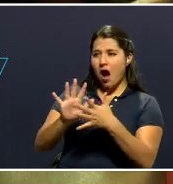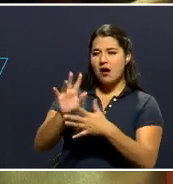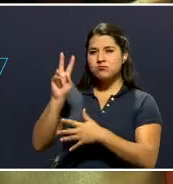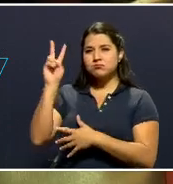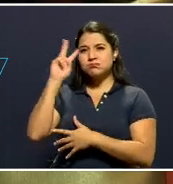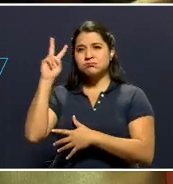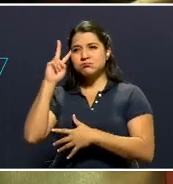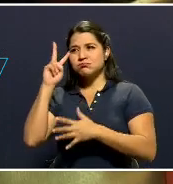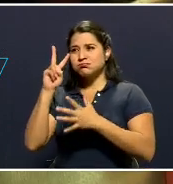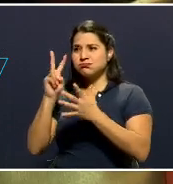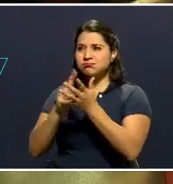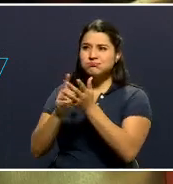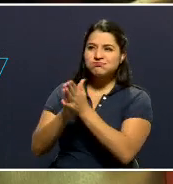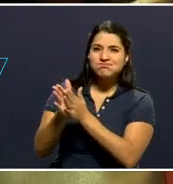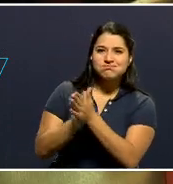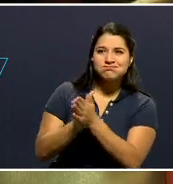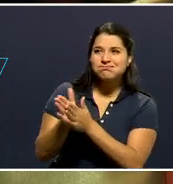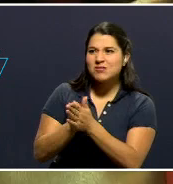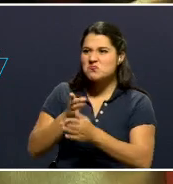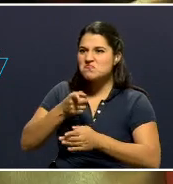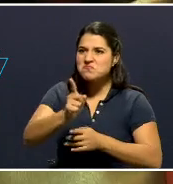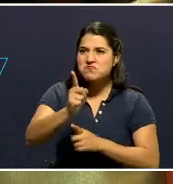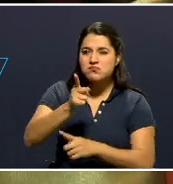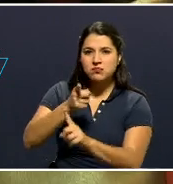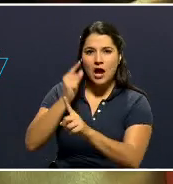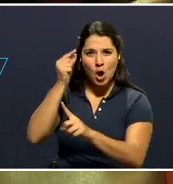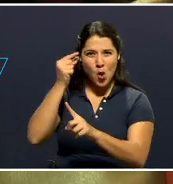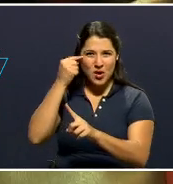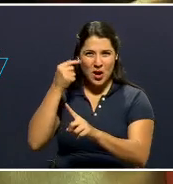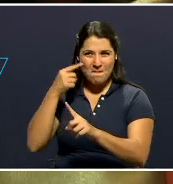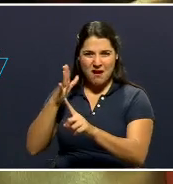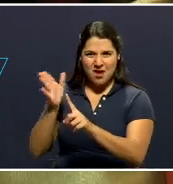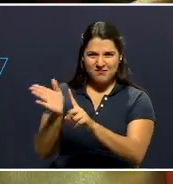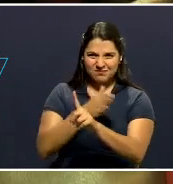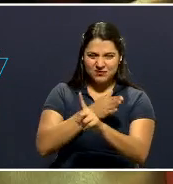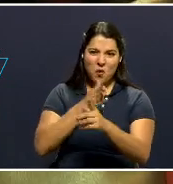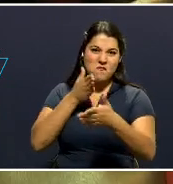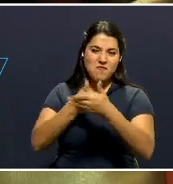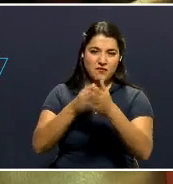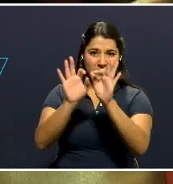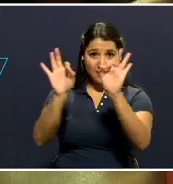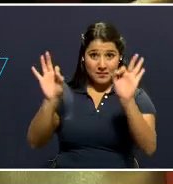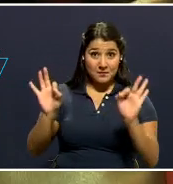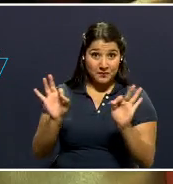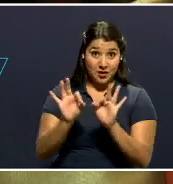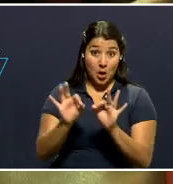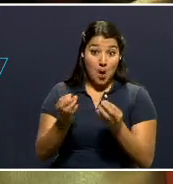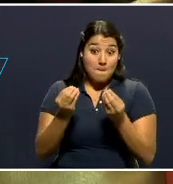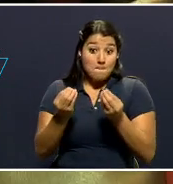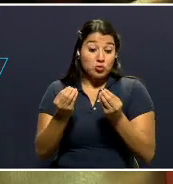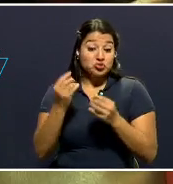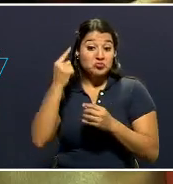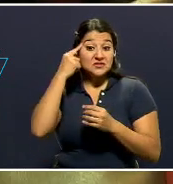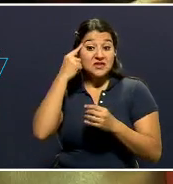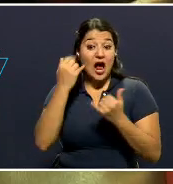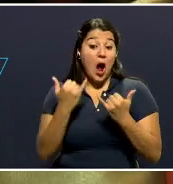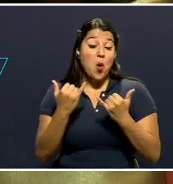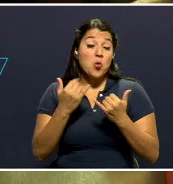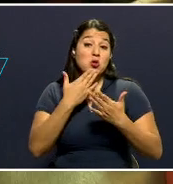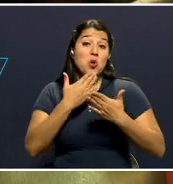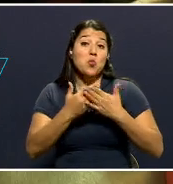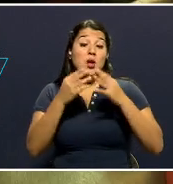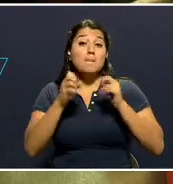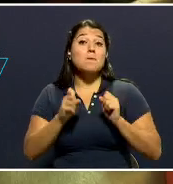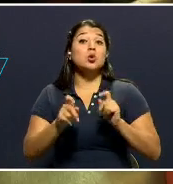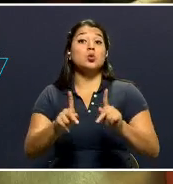hay algunos otros sectores también que pueden haber pensado que esta era una oportunidad relevante de debilidad